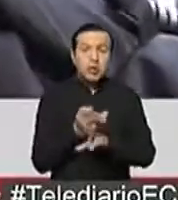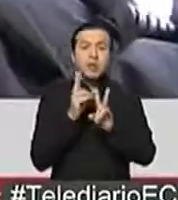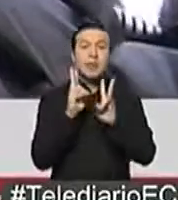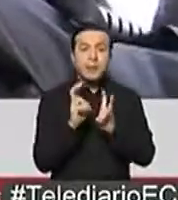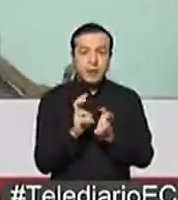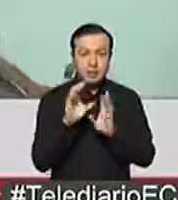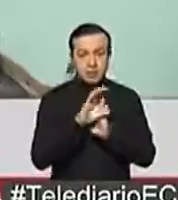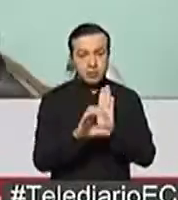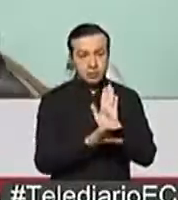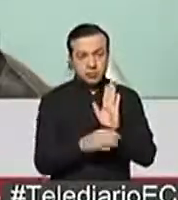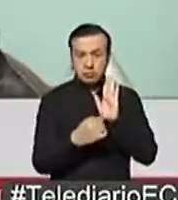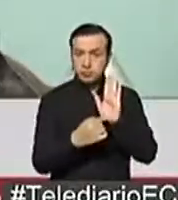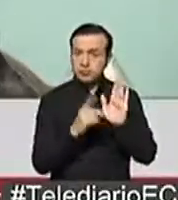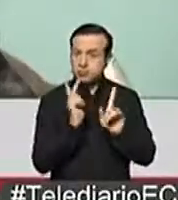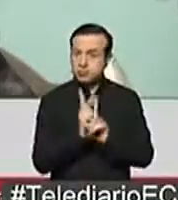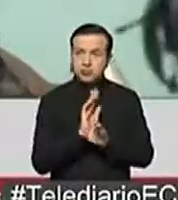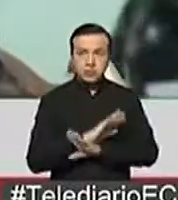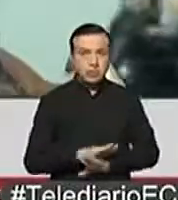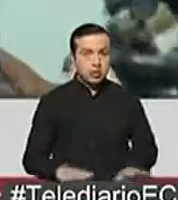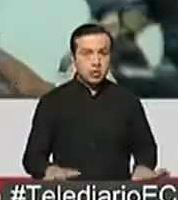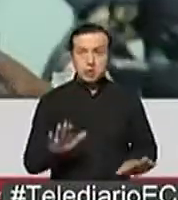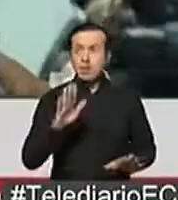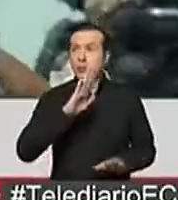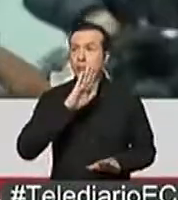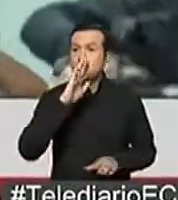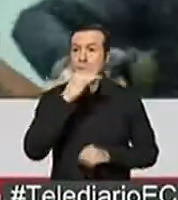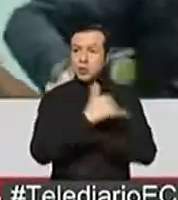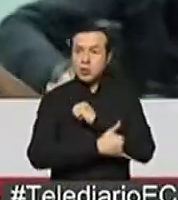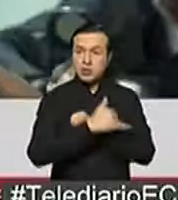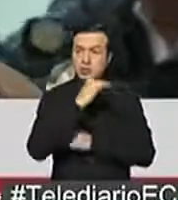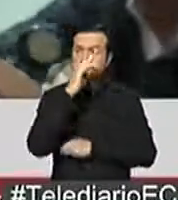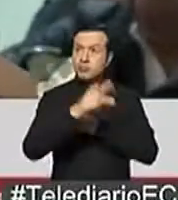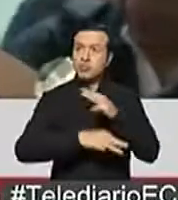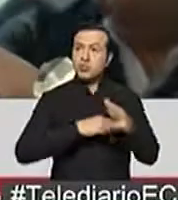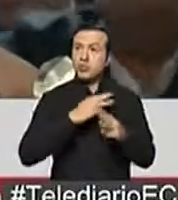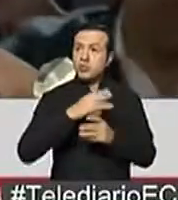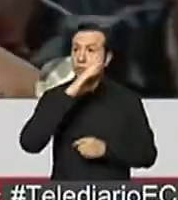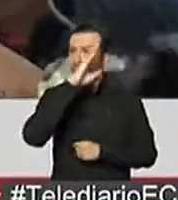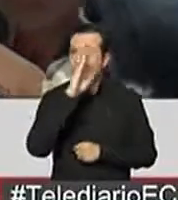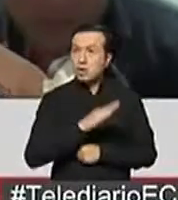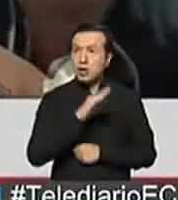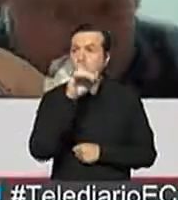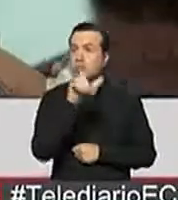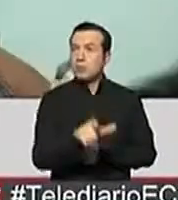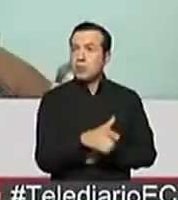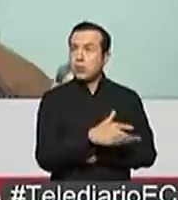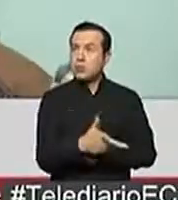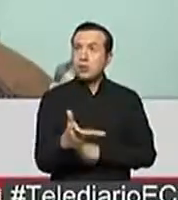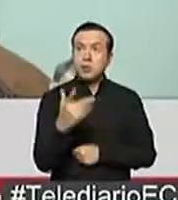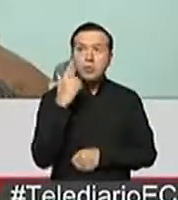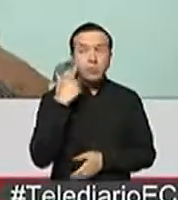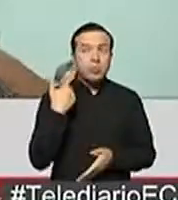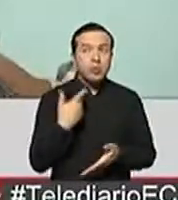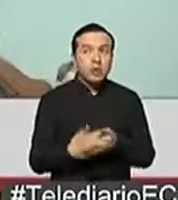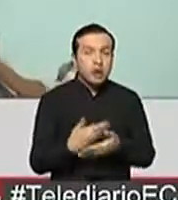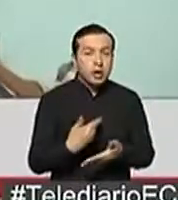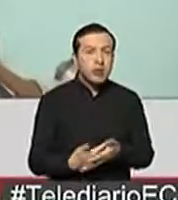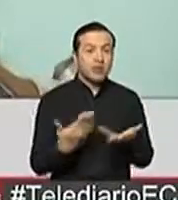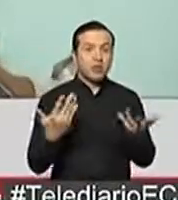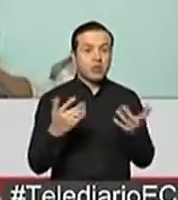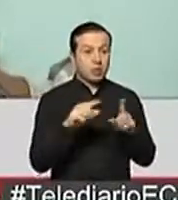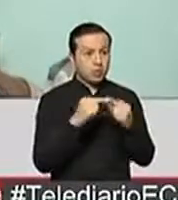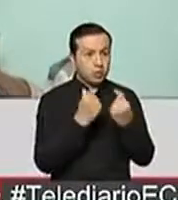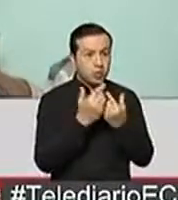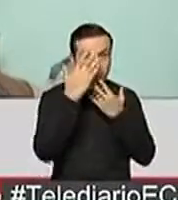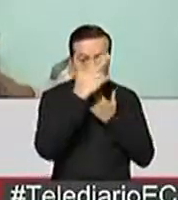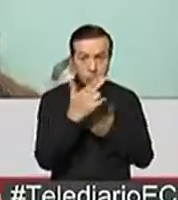la Constitución. En ninguna parte, en ningún país del mundo se le puede acusar a alguien de rebelión sin demostrar la existencia de grupos